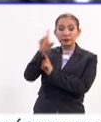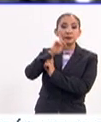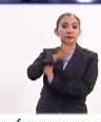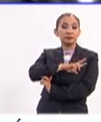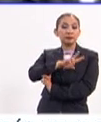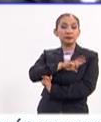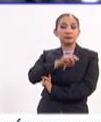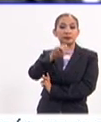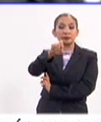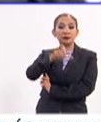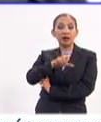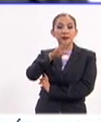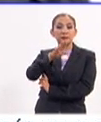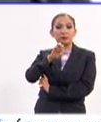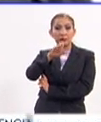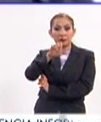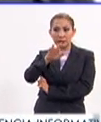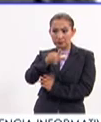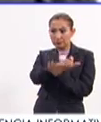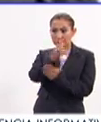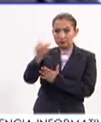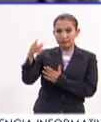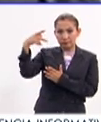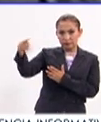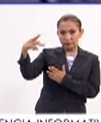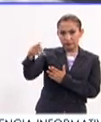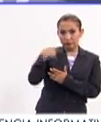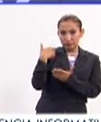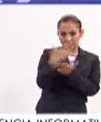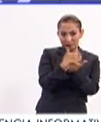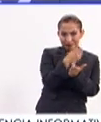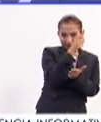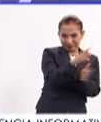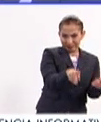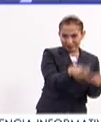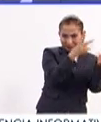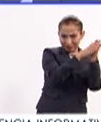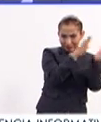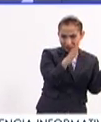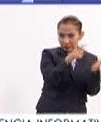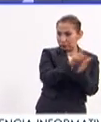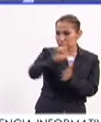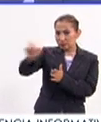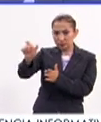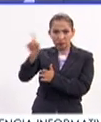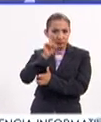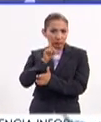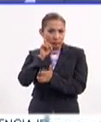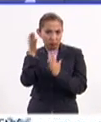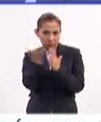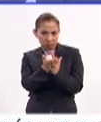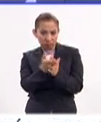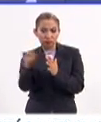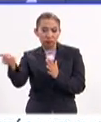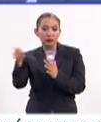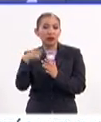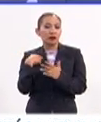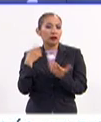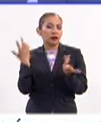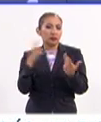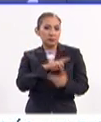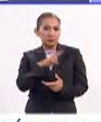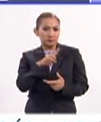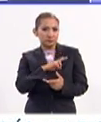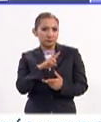de Max Weber para pagarle sus regalías, pues, que por cierto la señora de Max Weber y